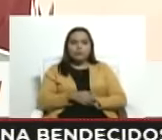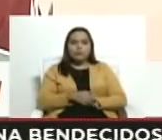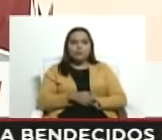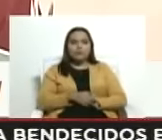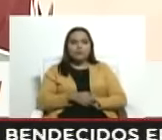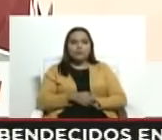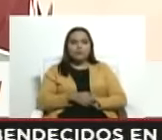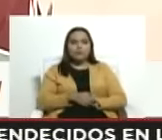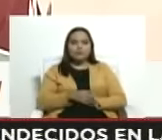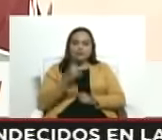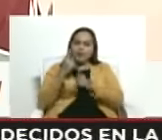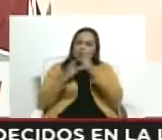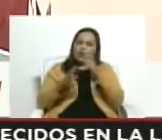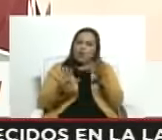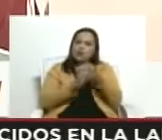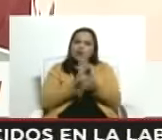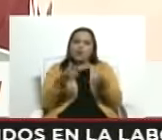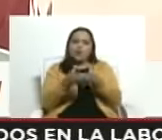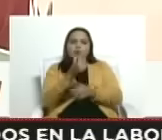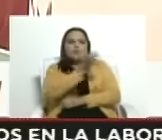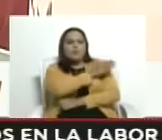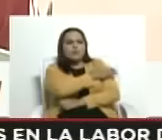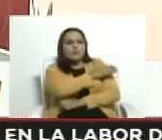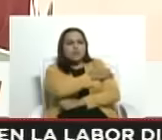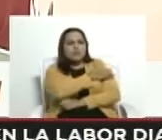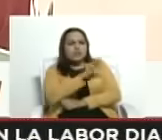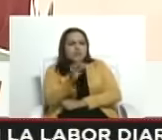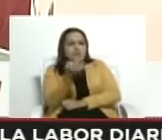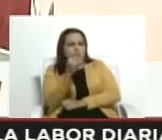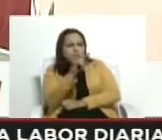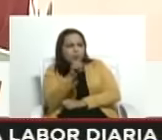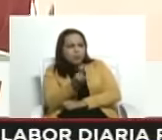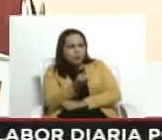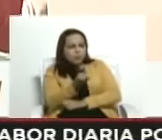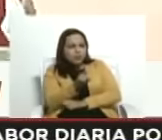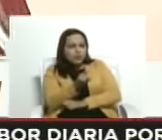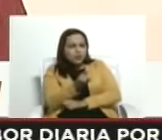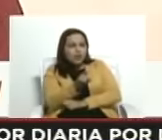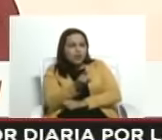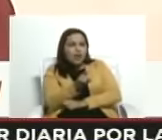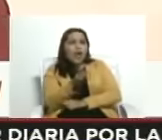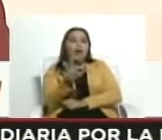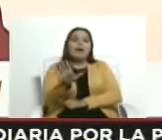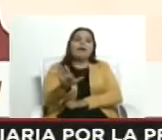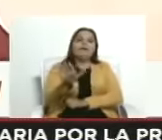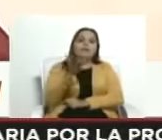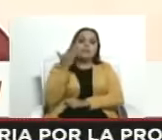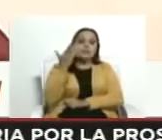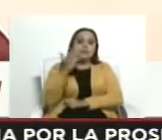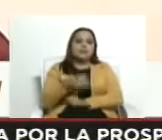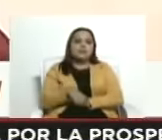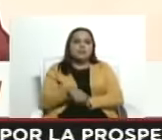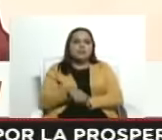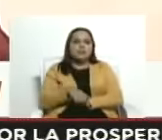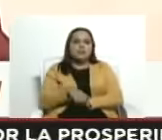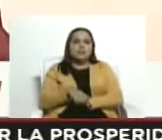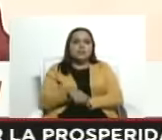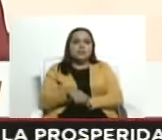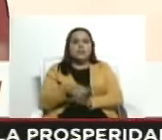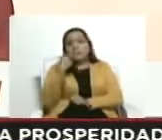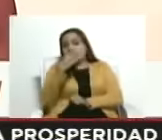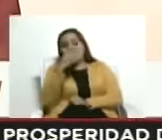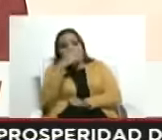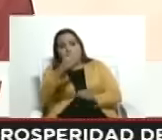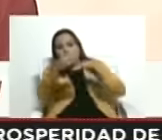Me hablaba de sectores opositores, la tercera pregunta. Ah, que condenaron.